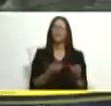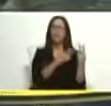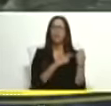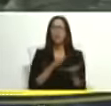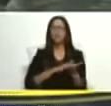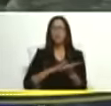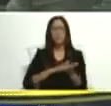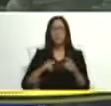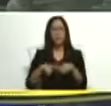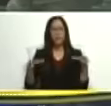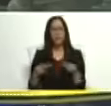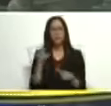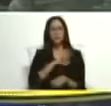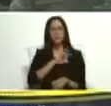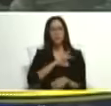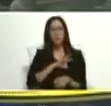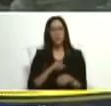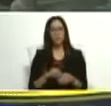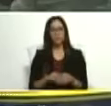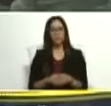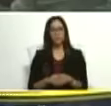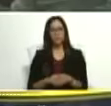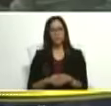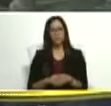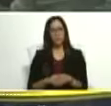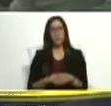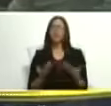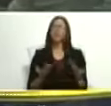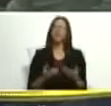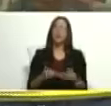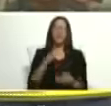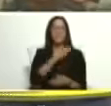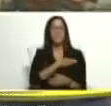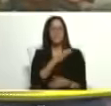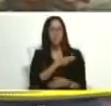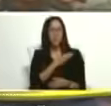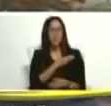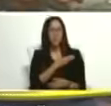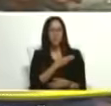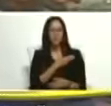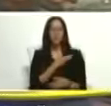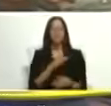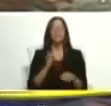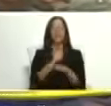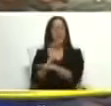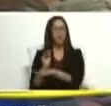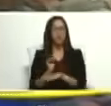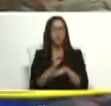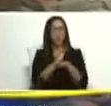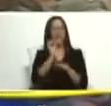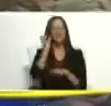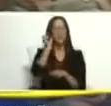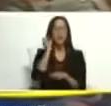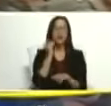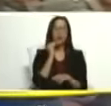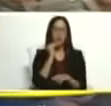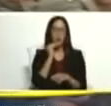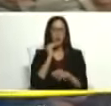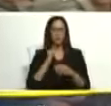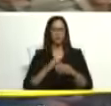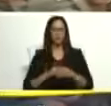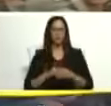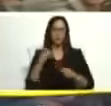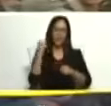resolverlo en el campo social, con las grandes misiones, para proteger a la mujer, al joven,